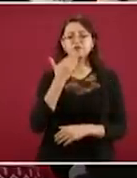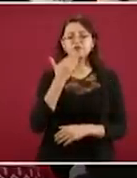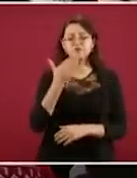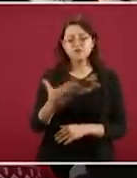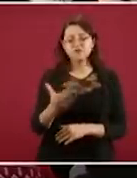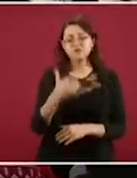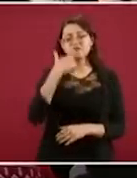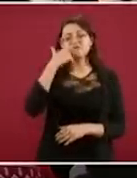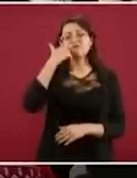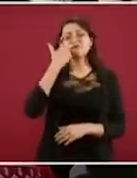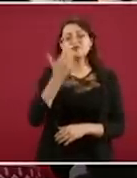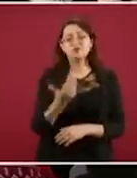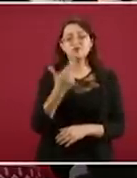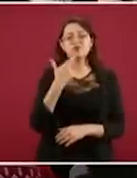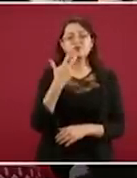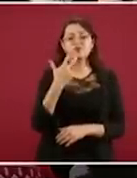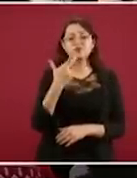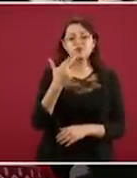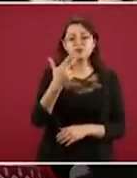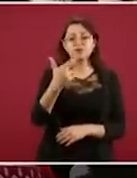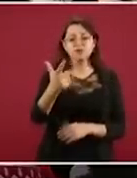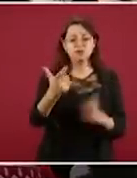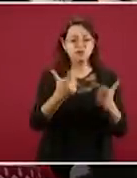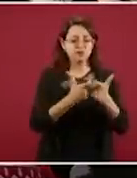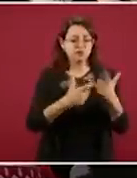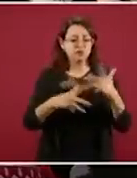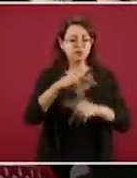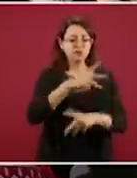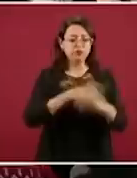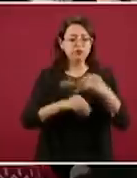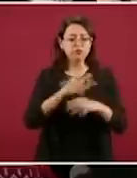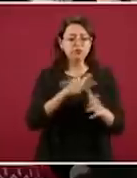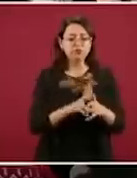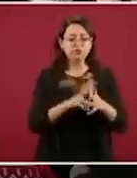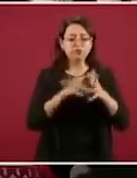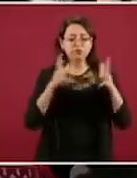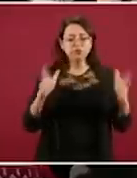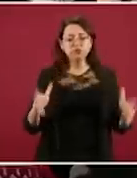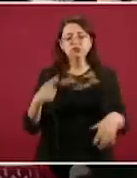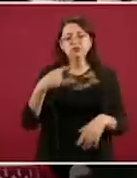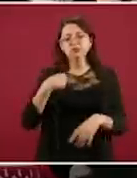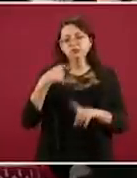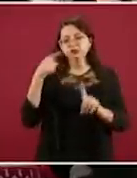ir mejor. La economía es un propósito,